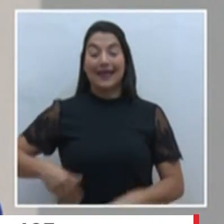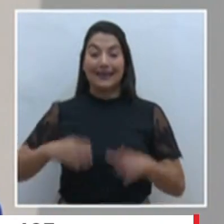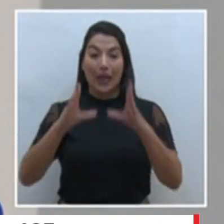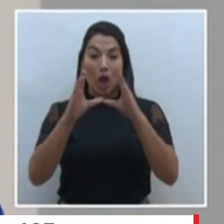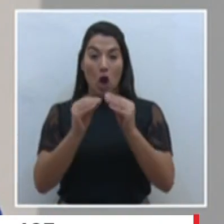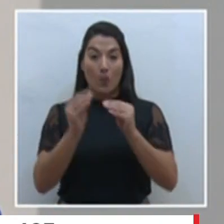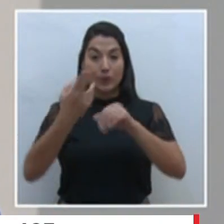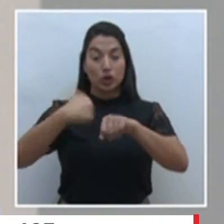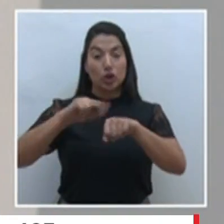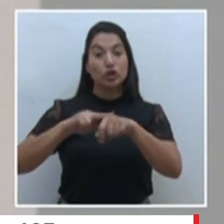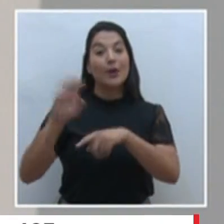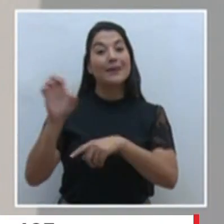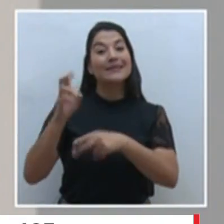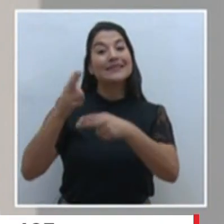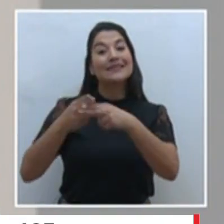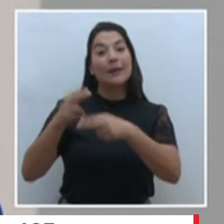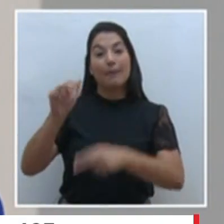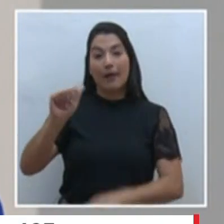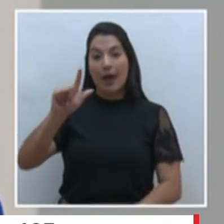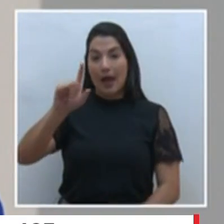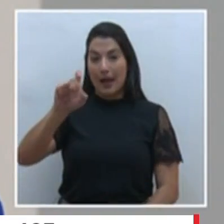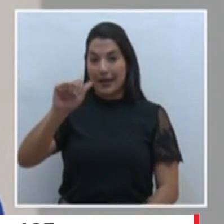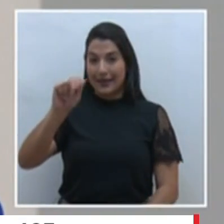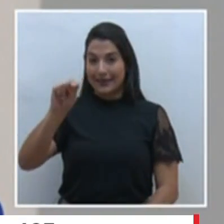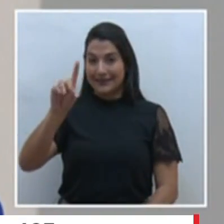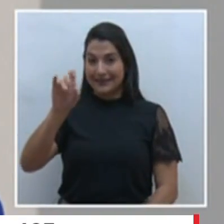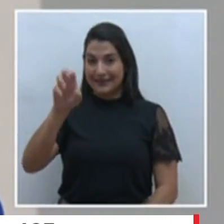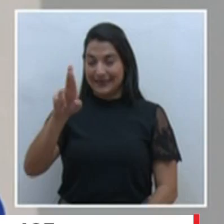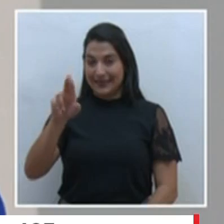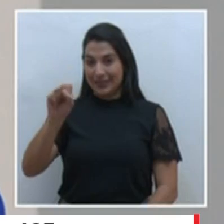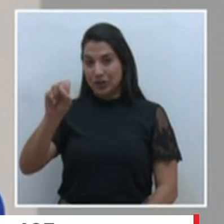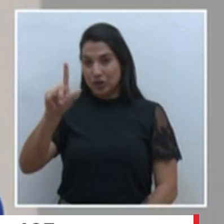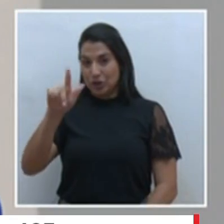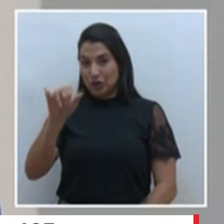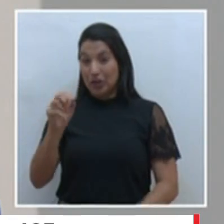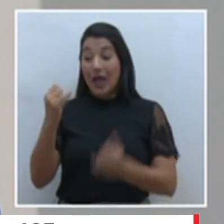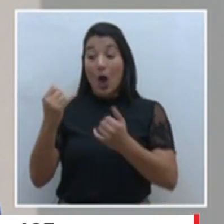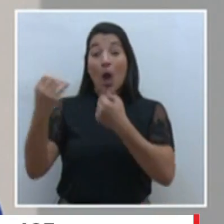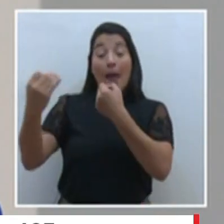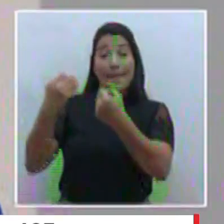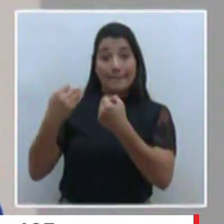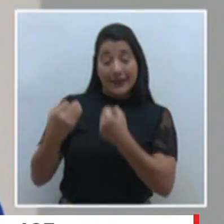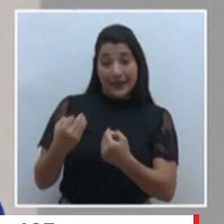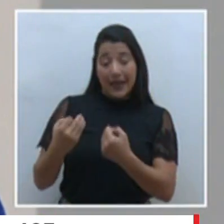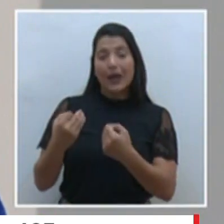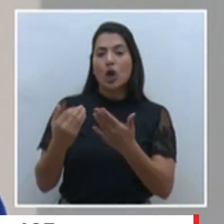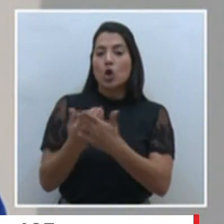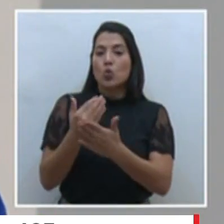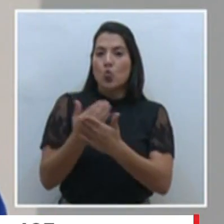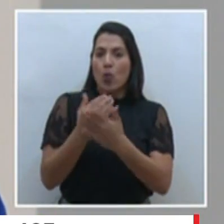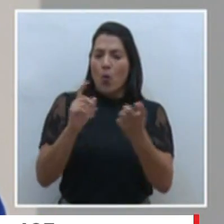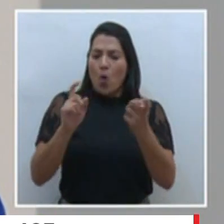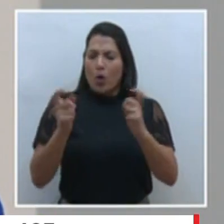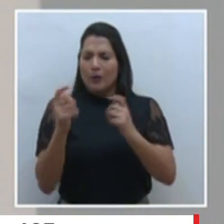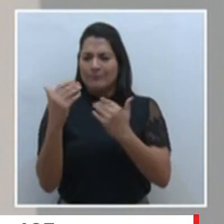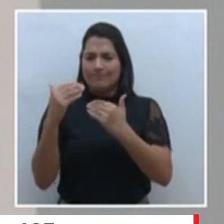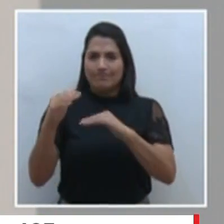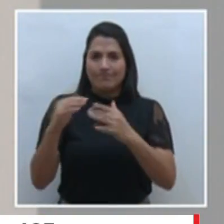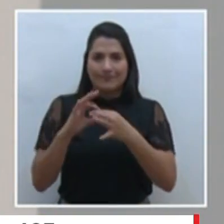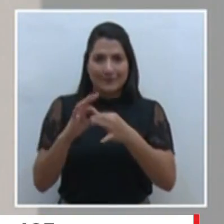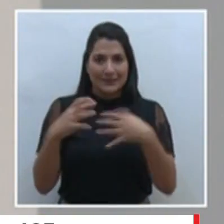don Alexander Solís, nos va a detallar estas nuevas medidas o esta actualización de las medidas de restricción